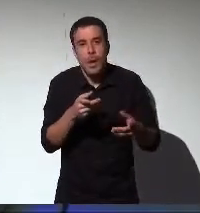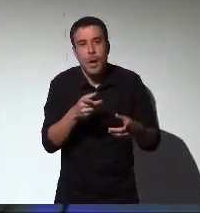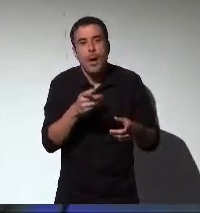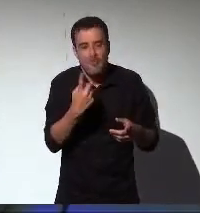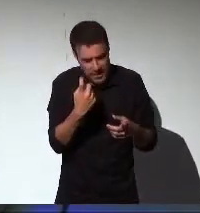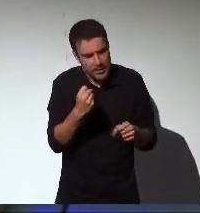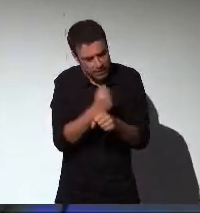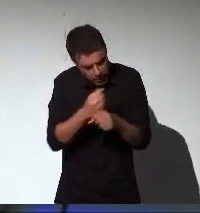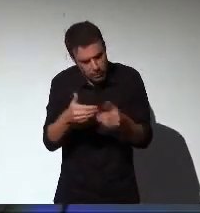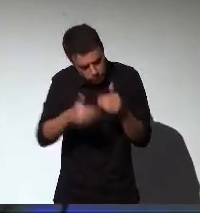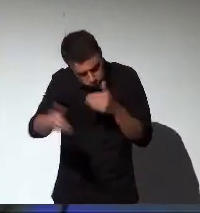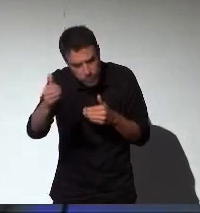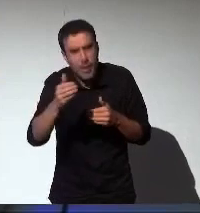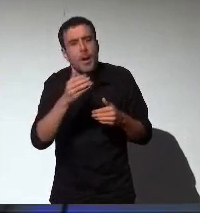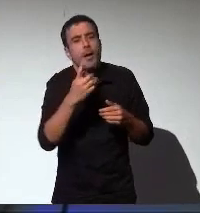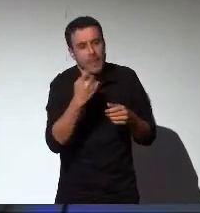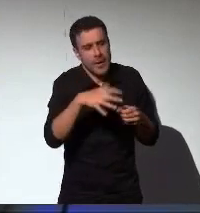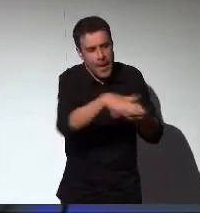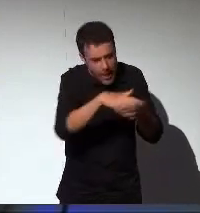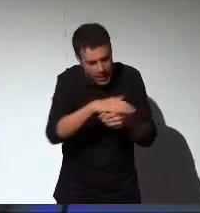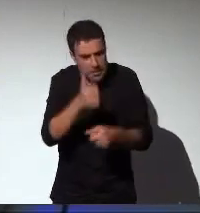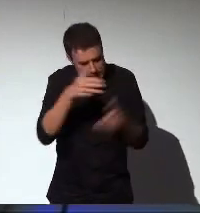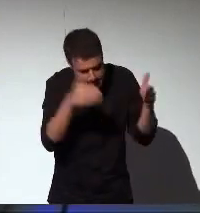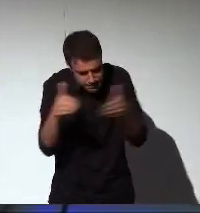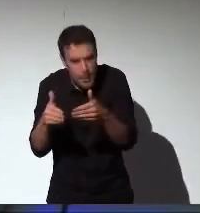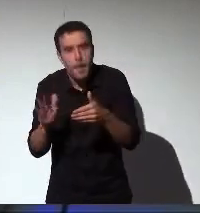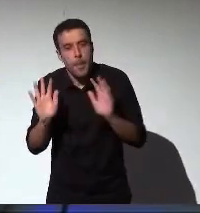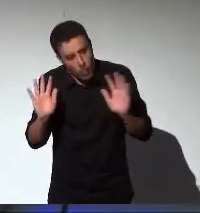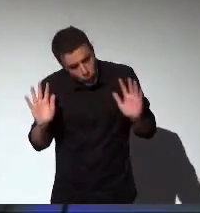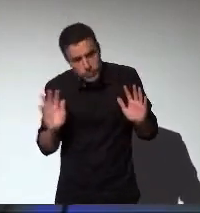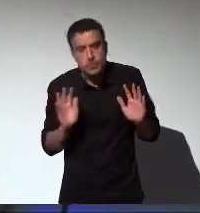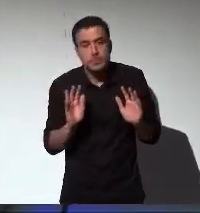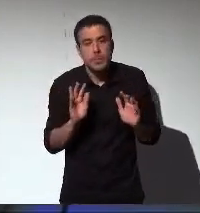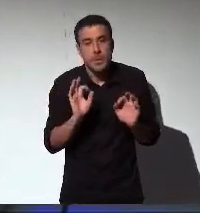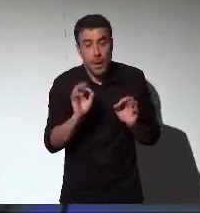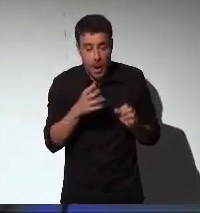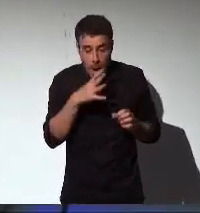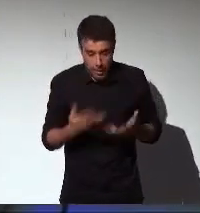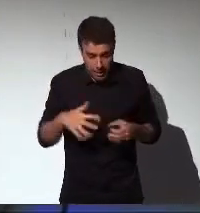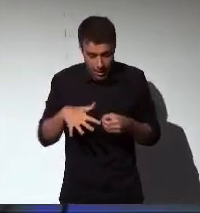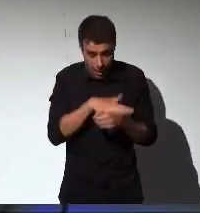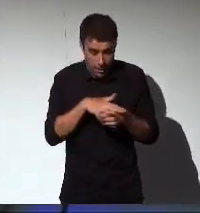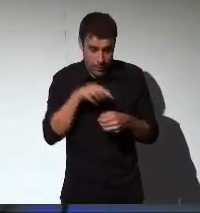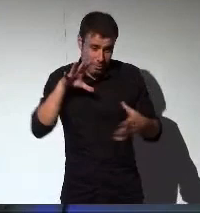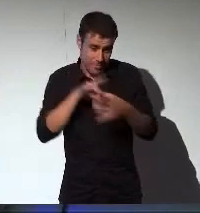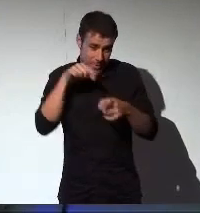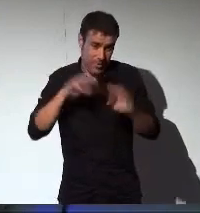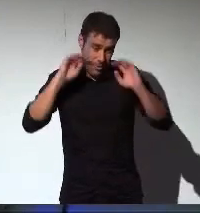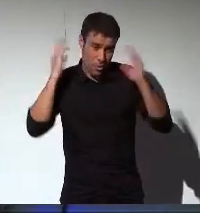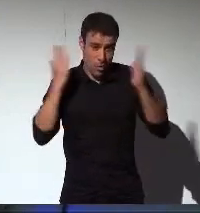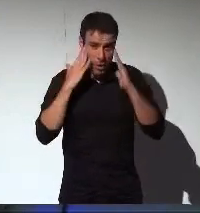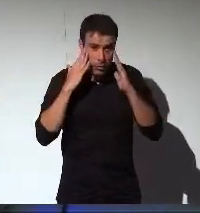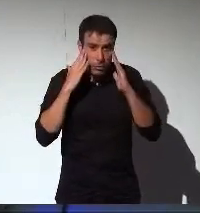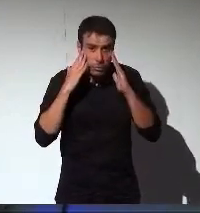más que hacer, que hay muchísimas áreas, pero bueno, en el ámbito en el que estamos en este encuentro, pues